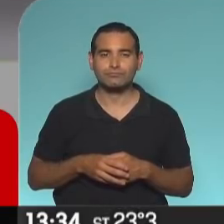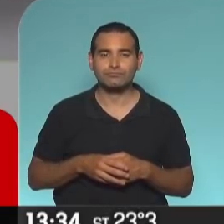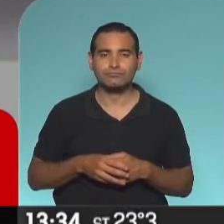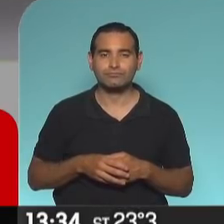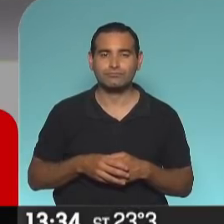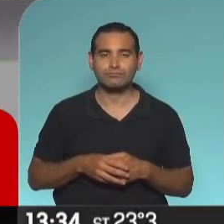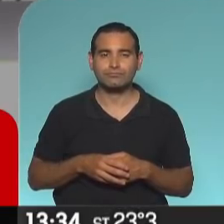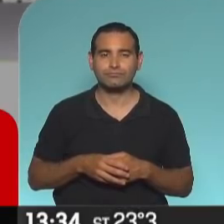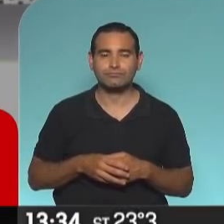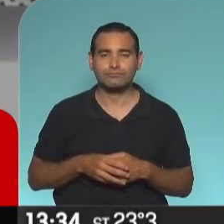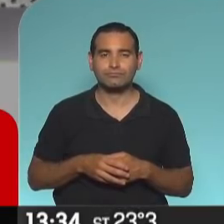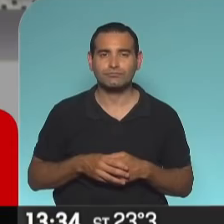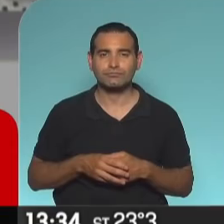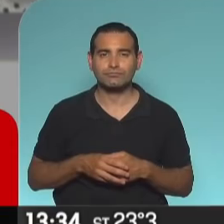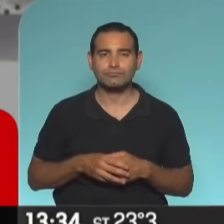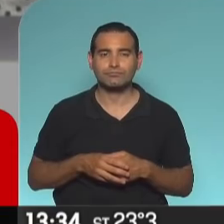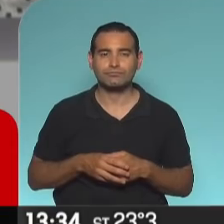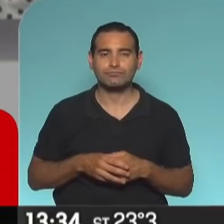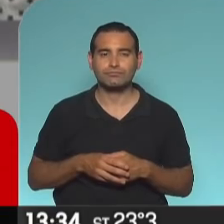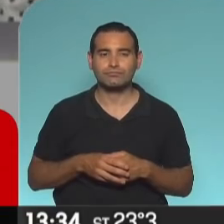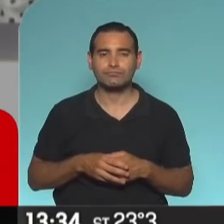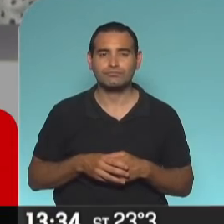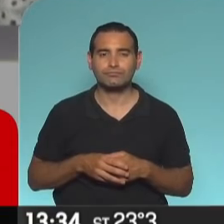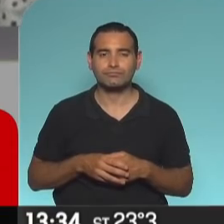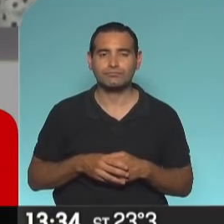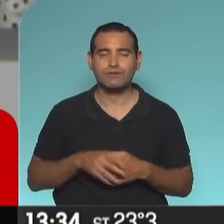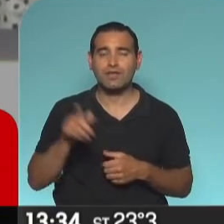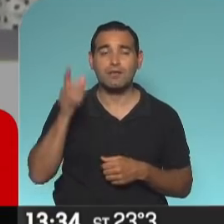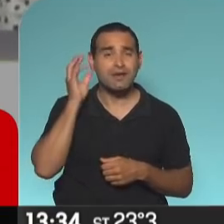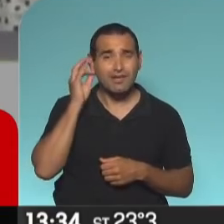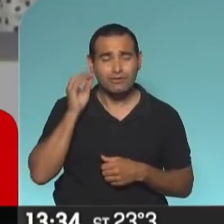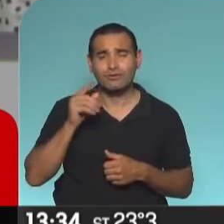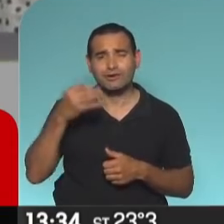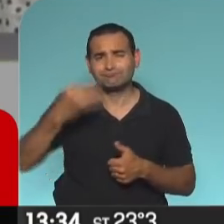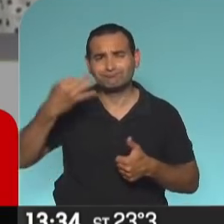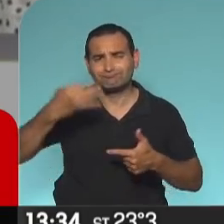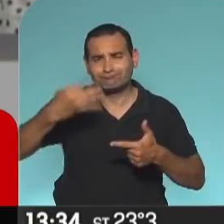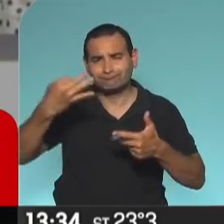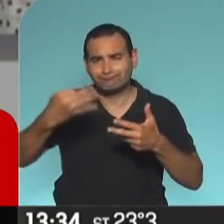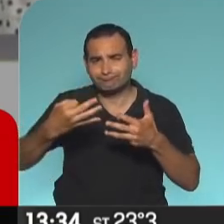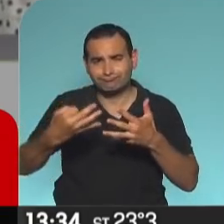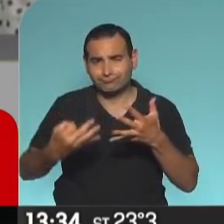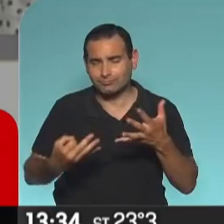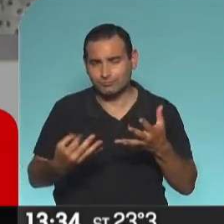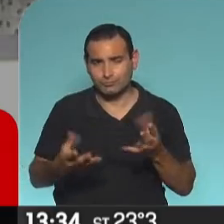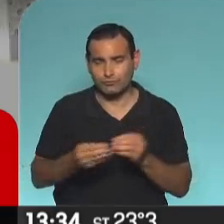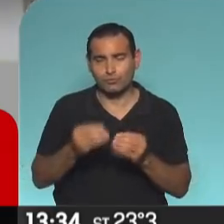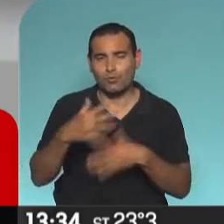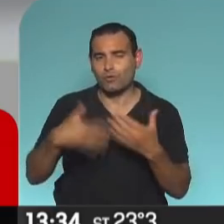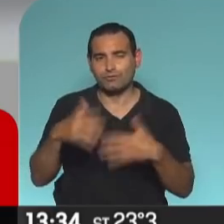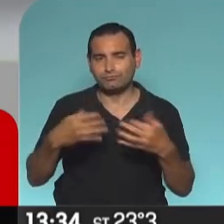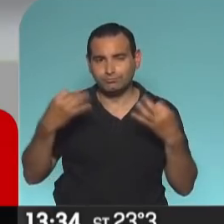y de repente tuvo esa comprensión. Con todo ese cóctel me parece que... Sí, sin duda, Pablo. Era un